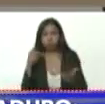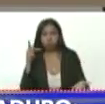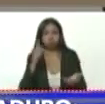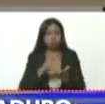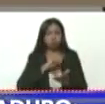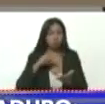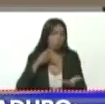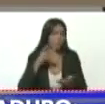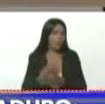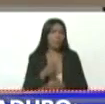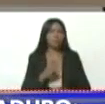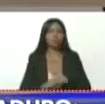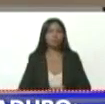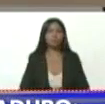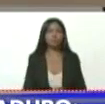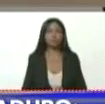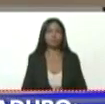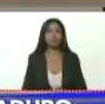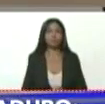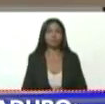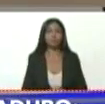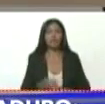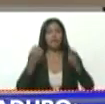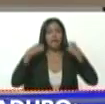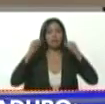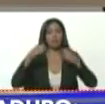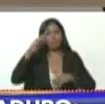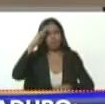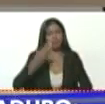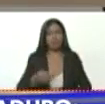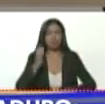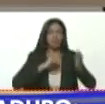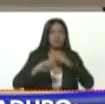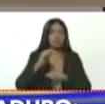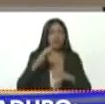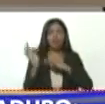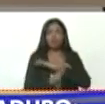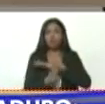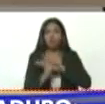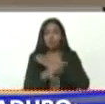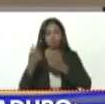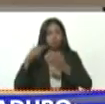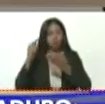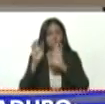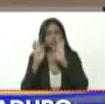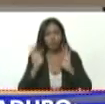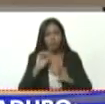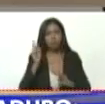estilo. Los ejercicios militares para defender la frontera, otro.